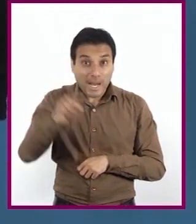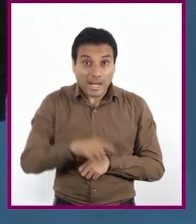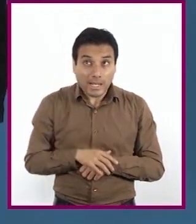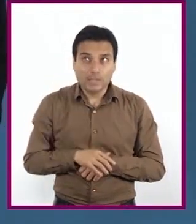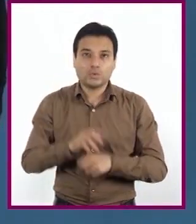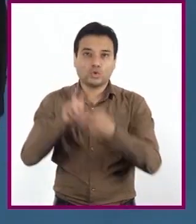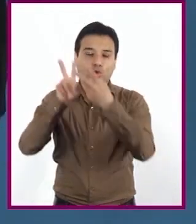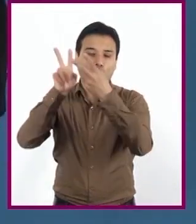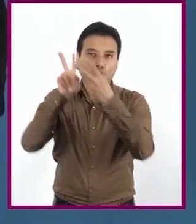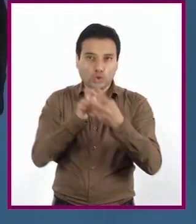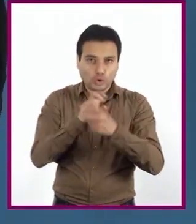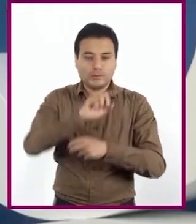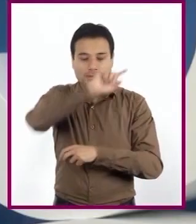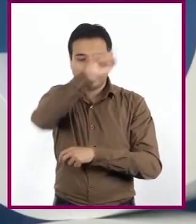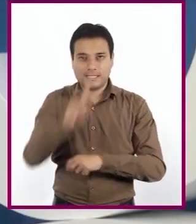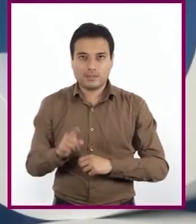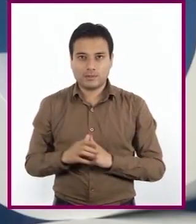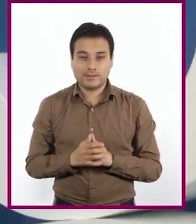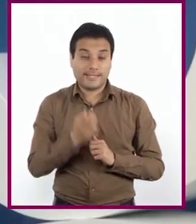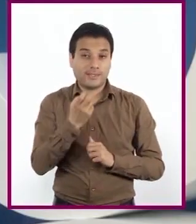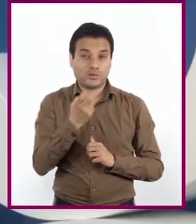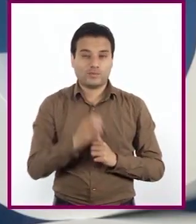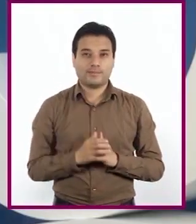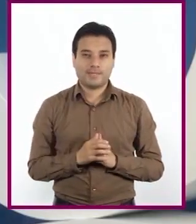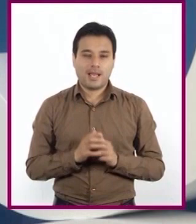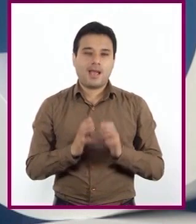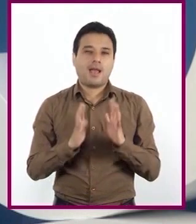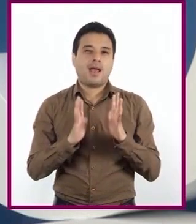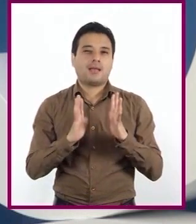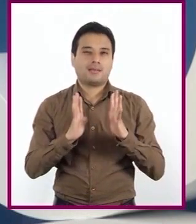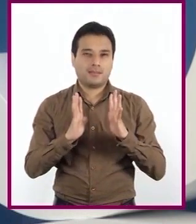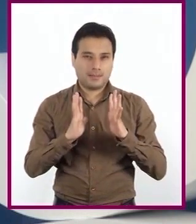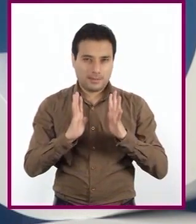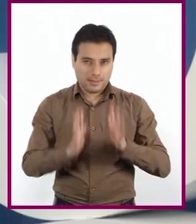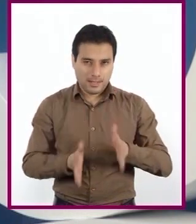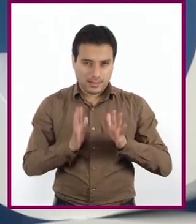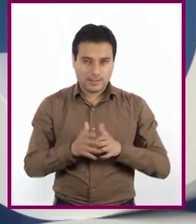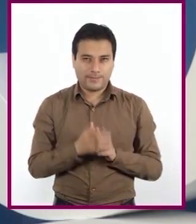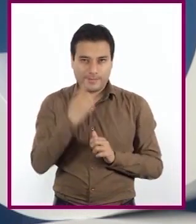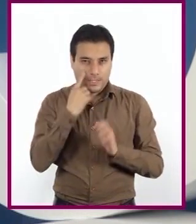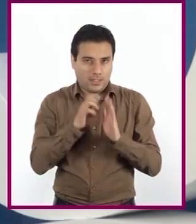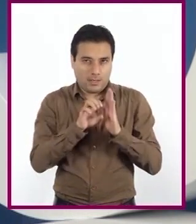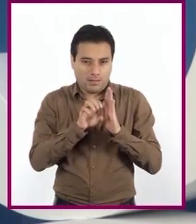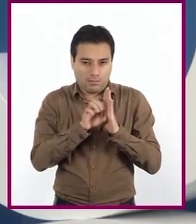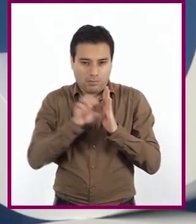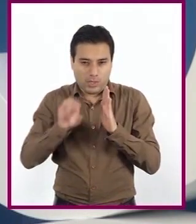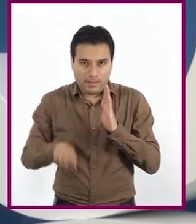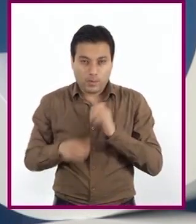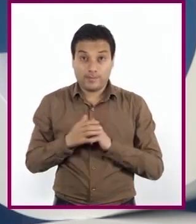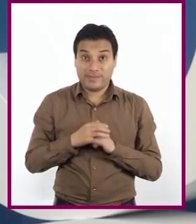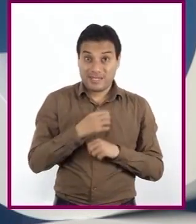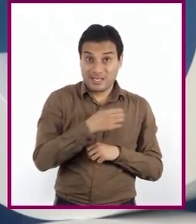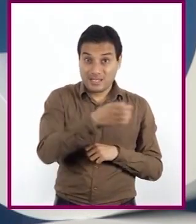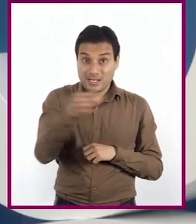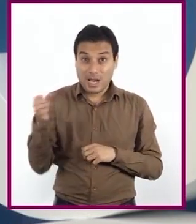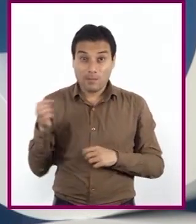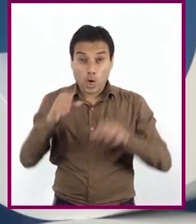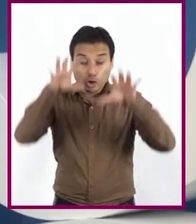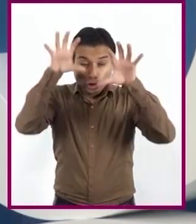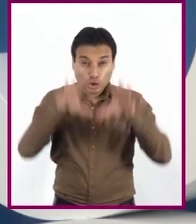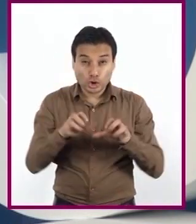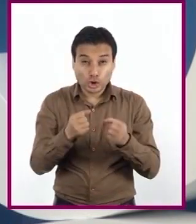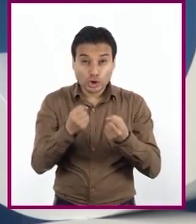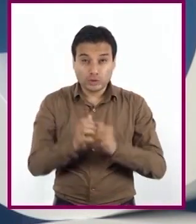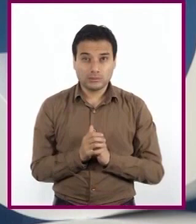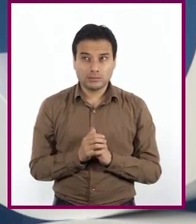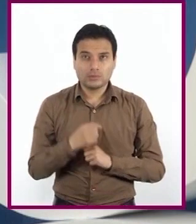caer. Efectivamente. Entonces, si estamos en un descampado y hay una tormenta eléctrica, lo que tenemos que